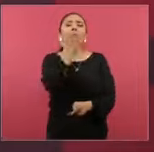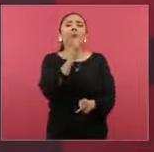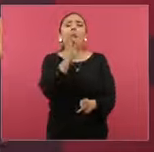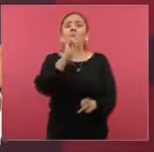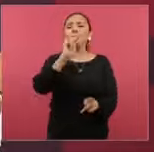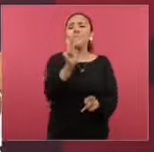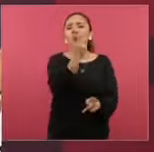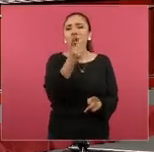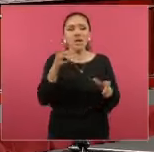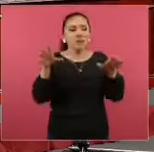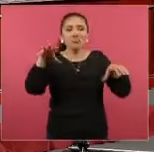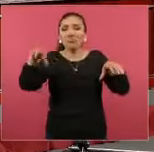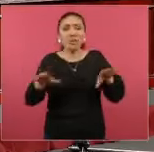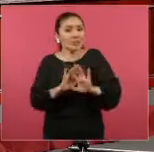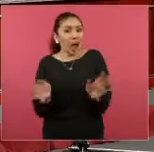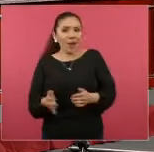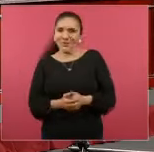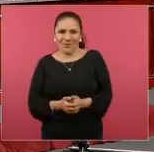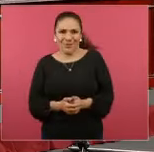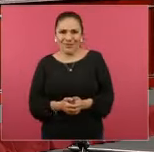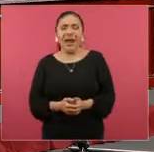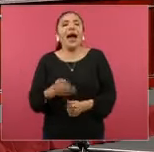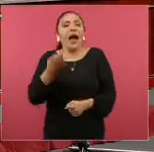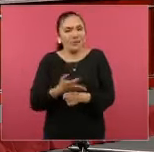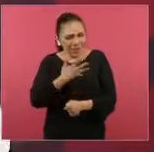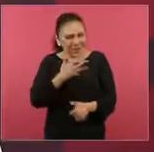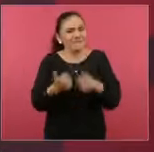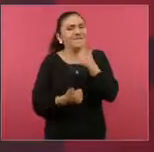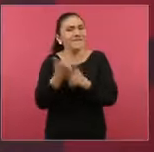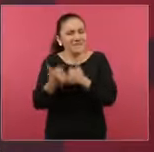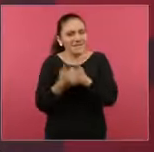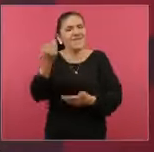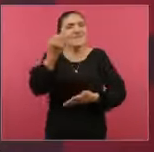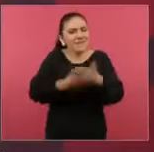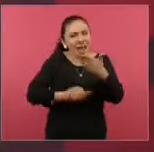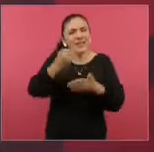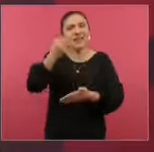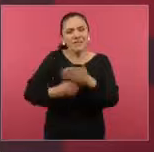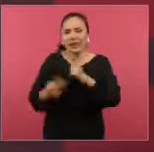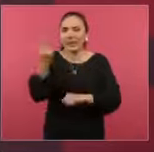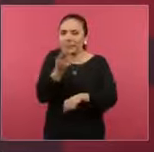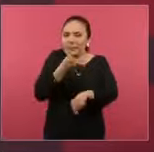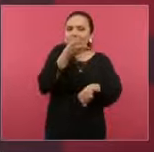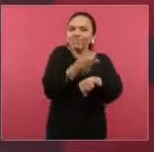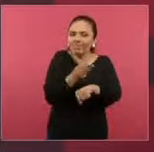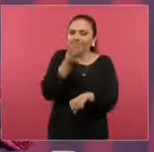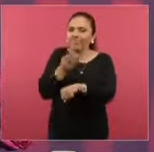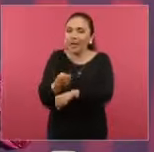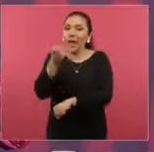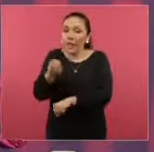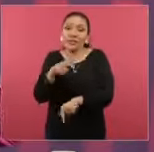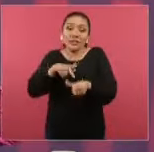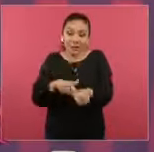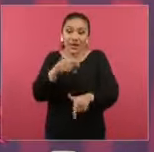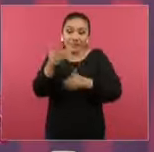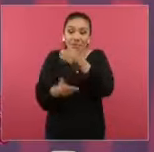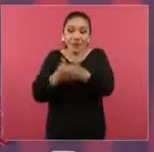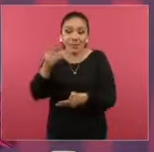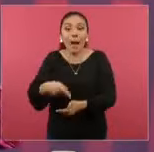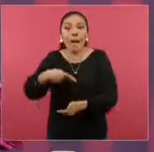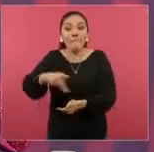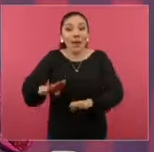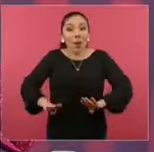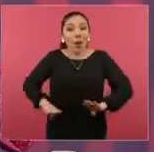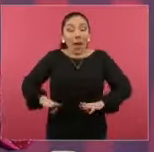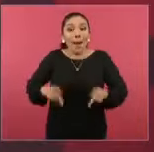vocacionales. Eso es lo que tenemos que generar. Hay muchos retos todavía en la educación que tenemos que trabajar y para allá vamos. Pero ese tipo